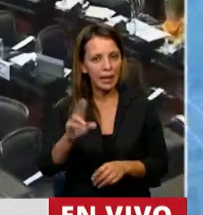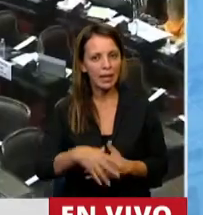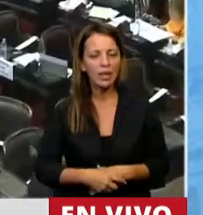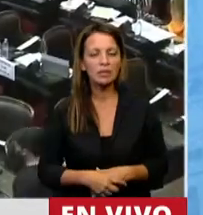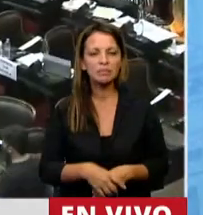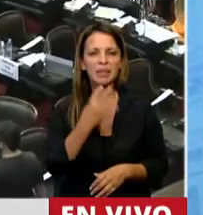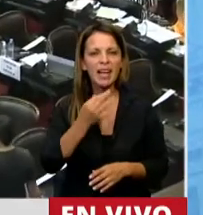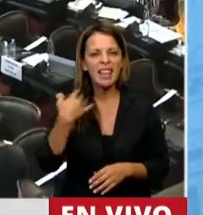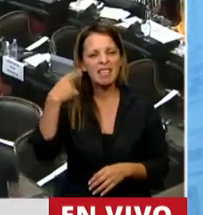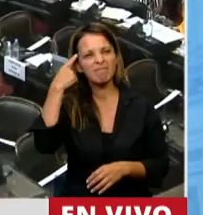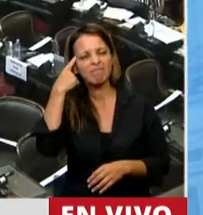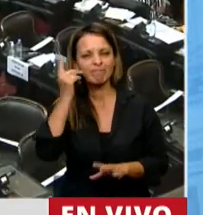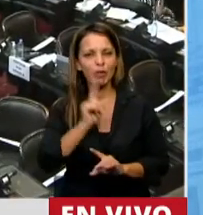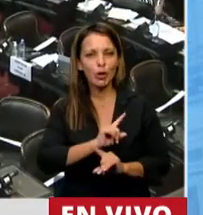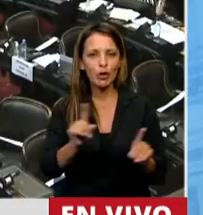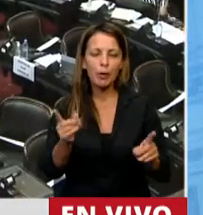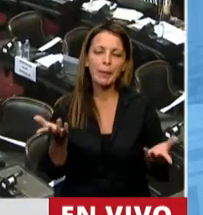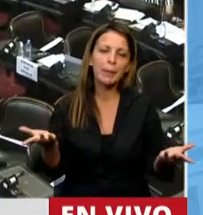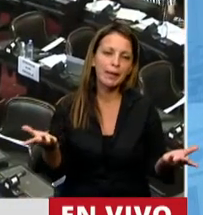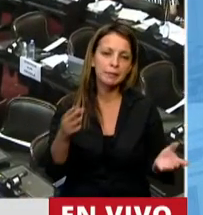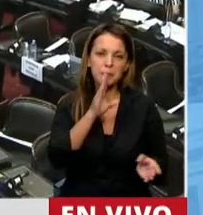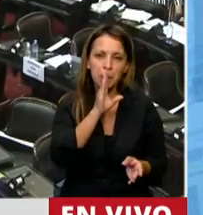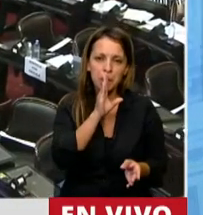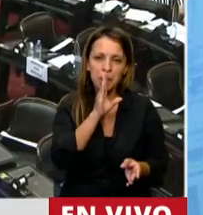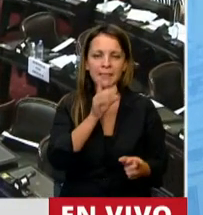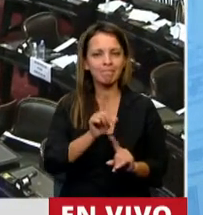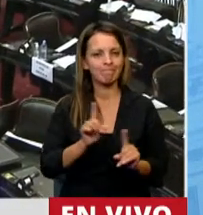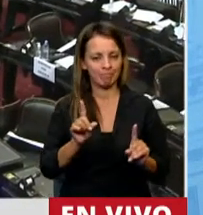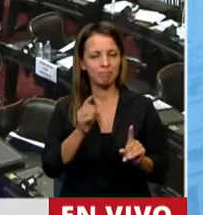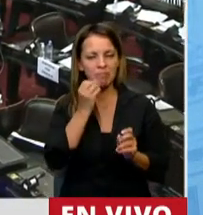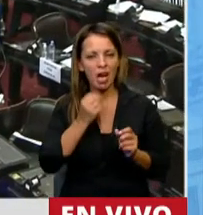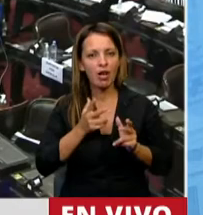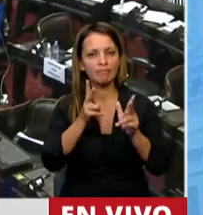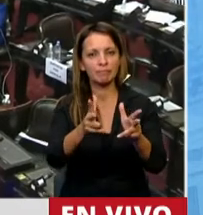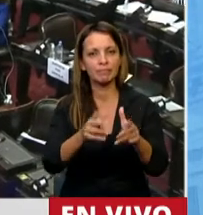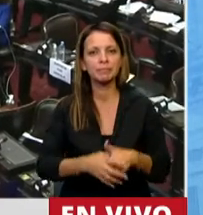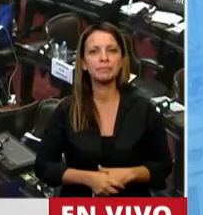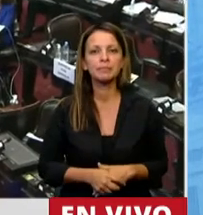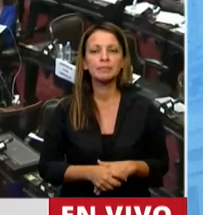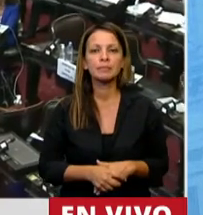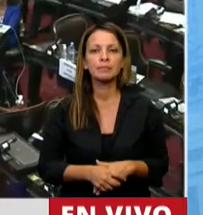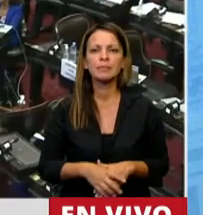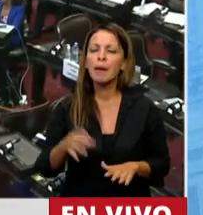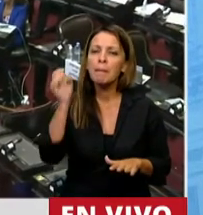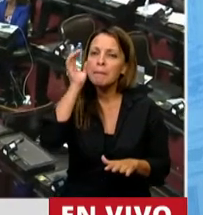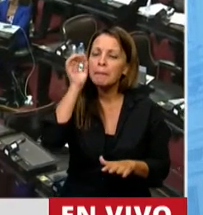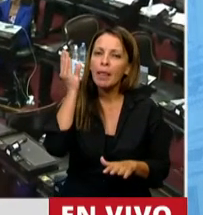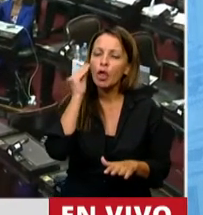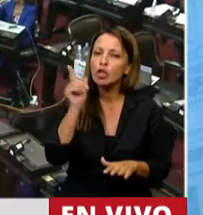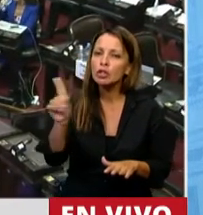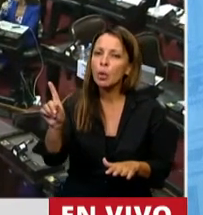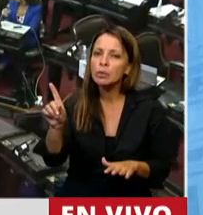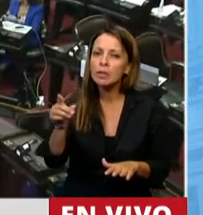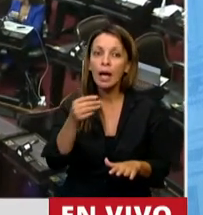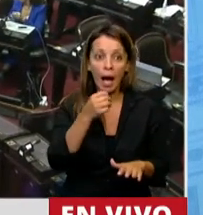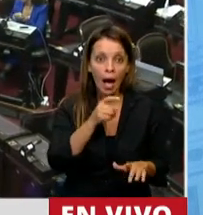iba a hacer, pero a ver, tampoco podemos quedarnos callados. A este cuerpo... Si no usted... se lo escucha, diputado. Ahí